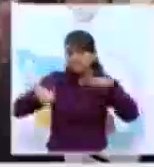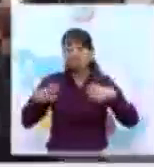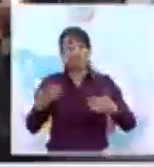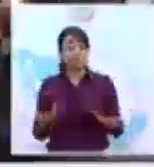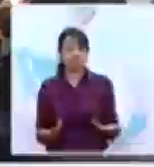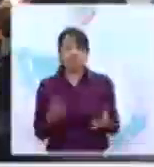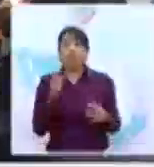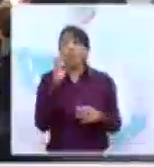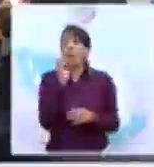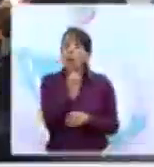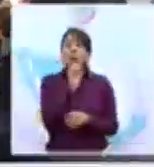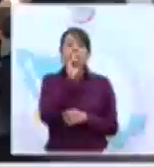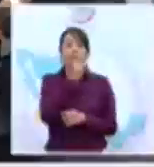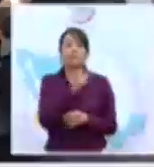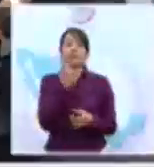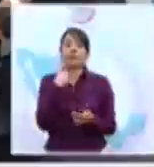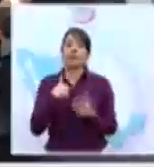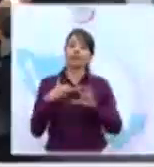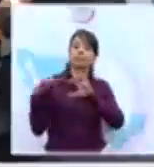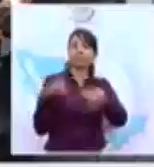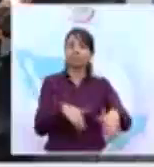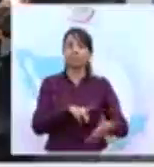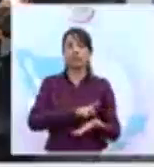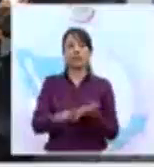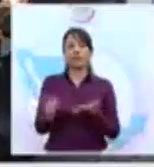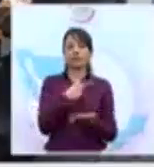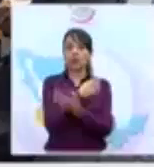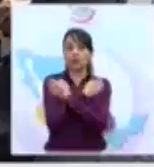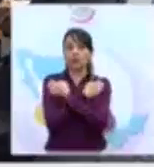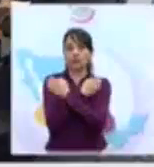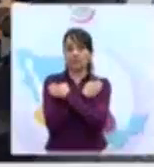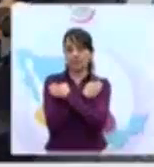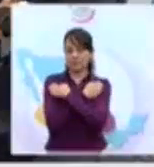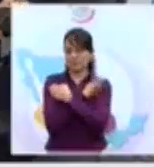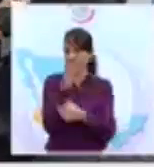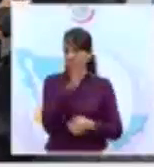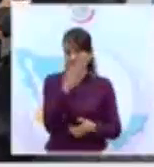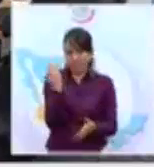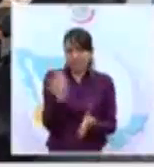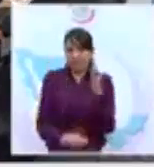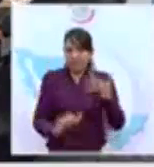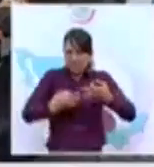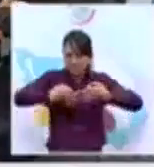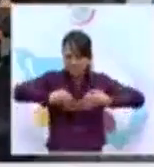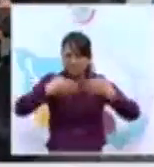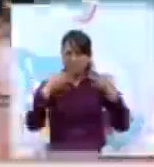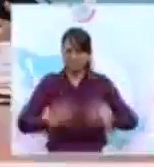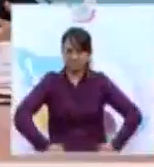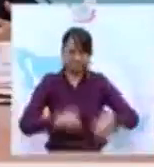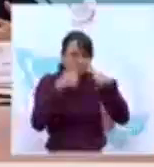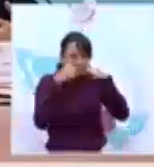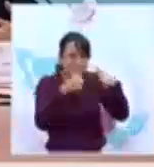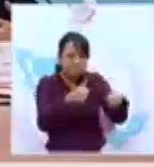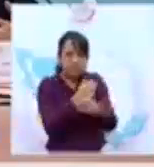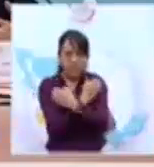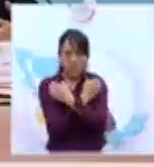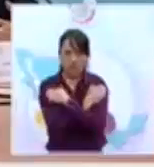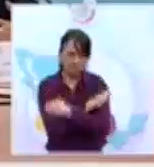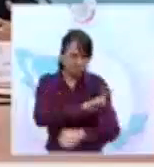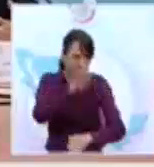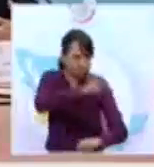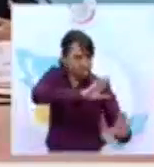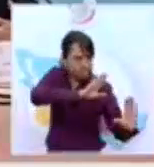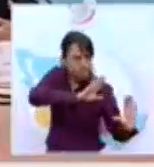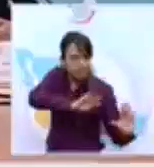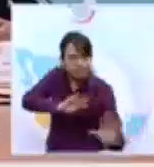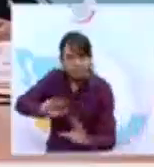a la educación, que sin que haya ningún indicador de calidad educativa, ¿no? De que realmente el derecho a la